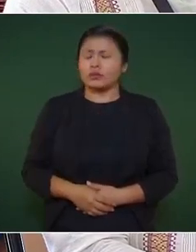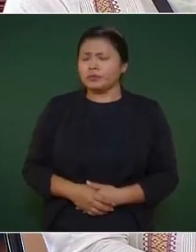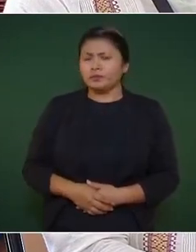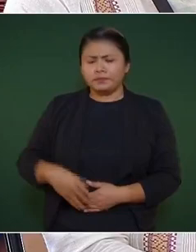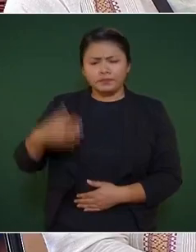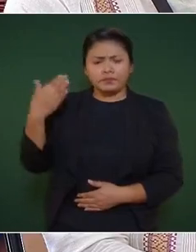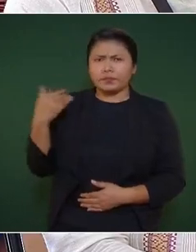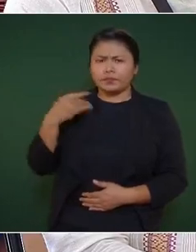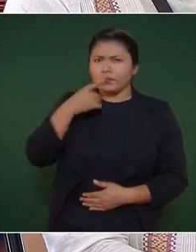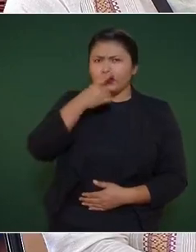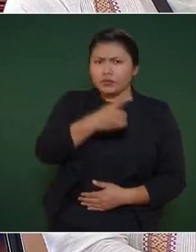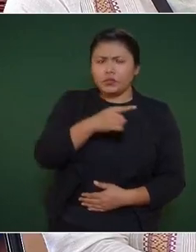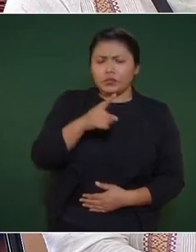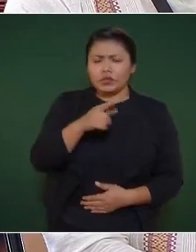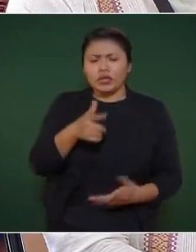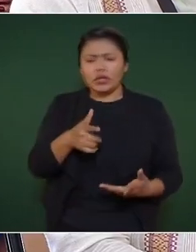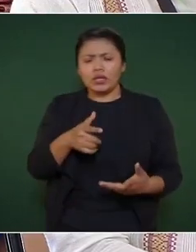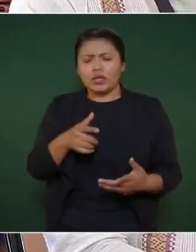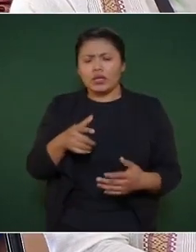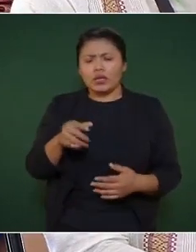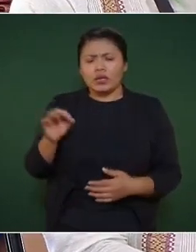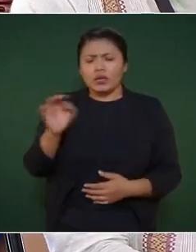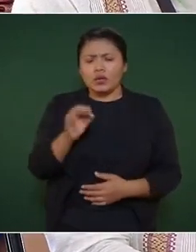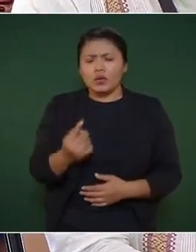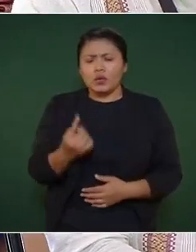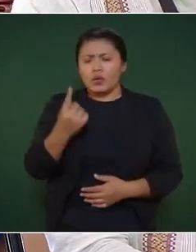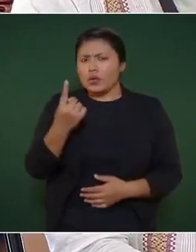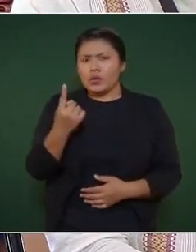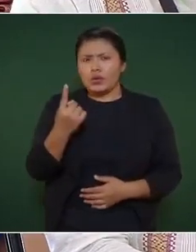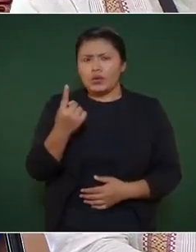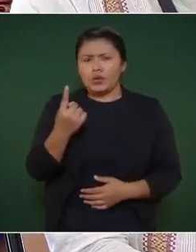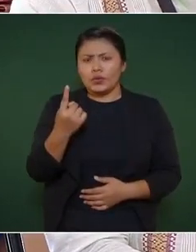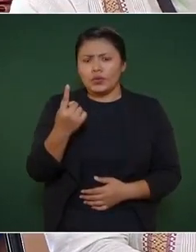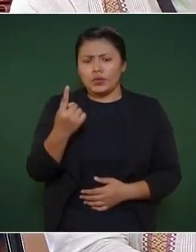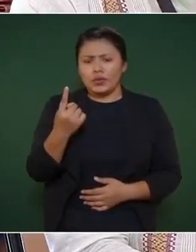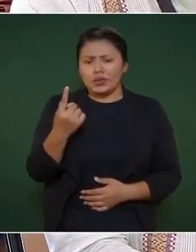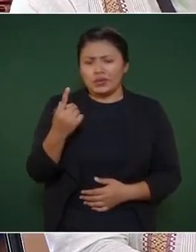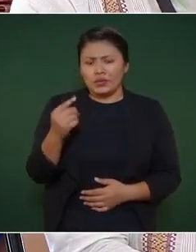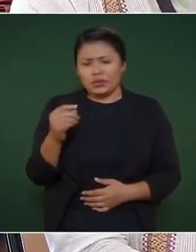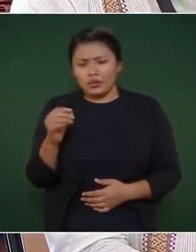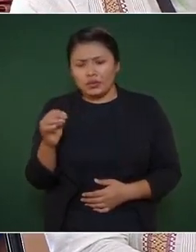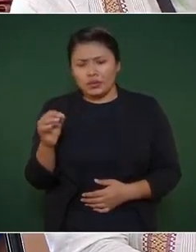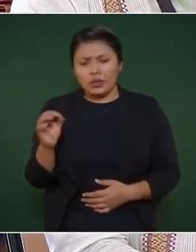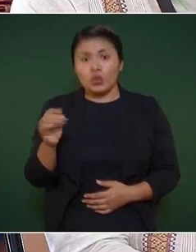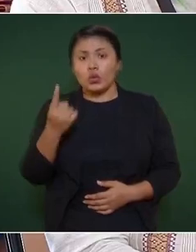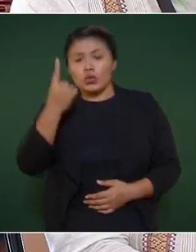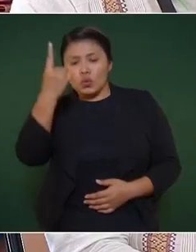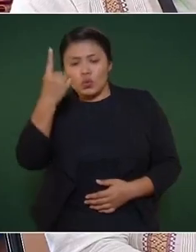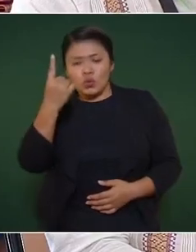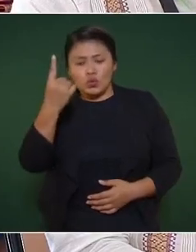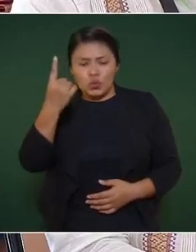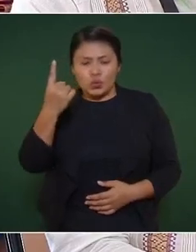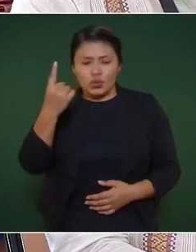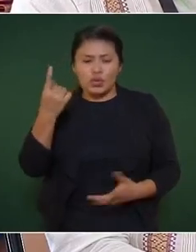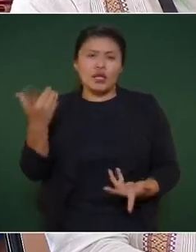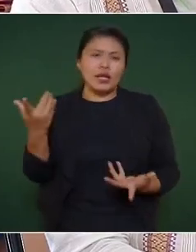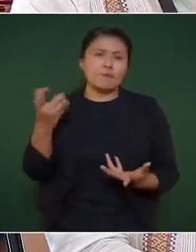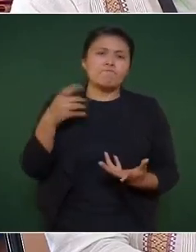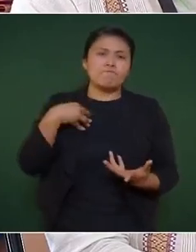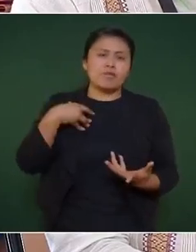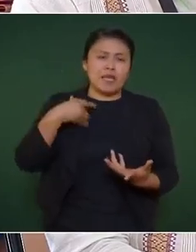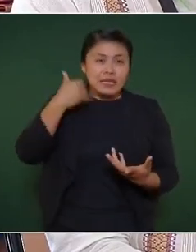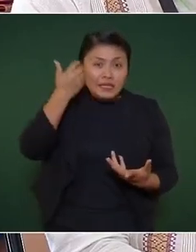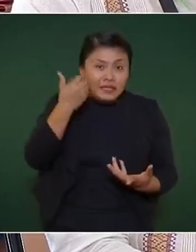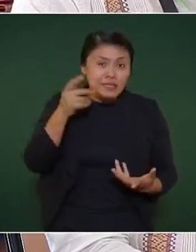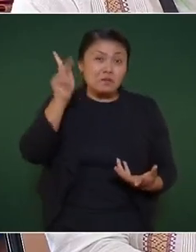señalando que probablemente la... una de las probables o candidata a gobernar Veracruz,